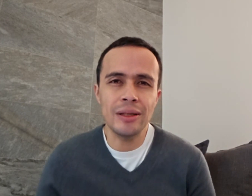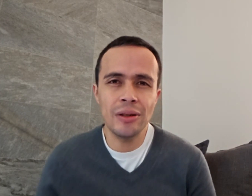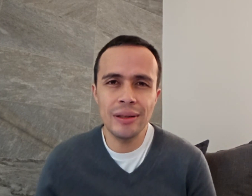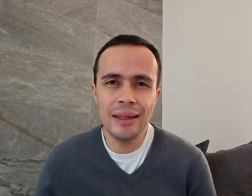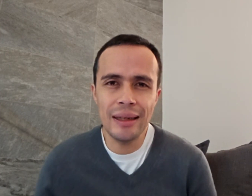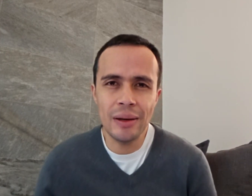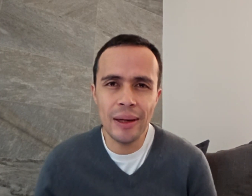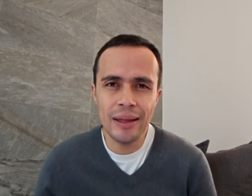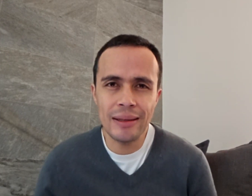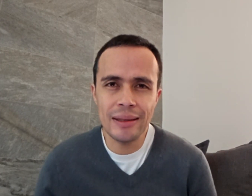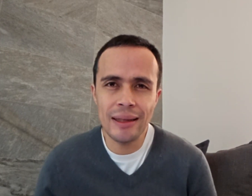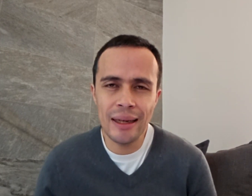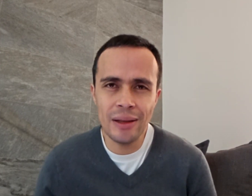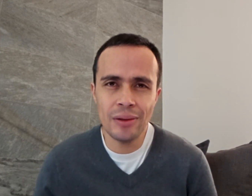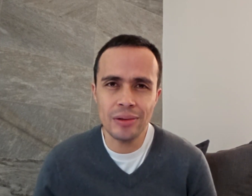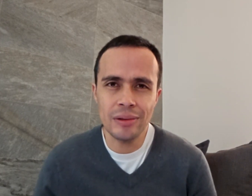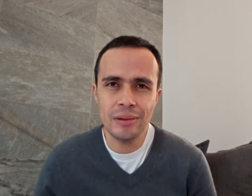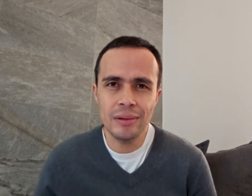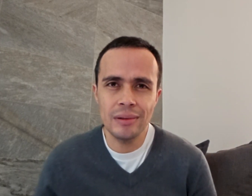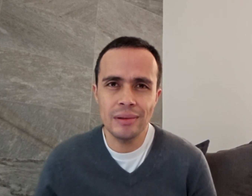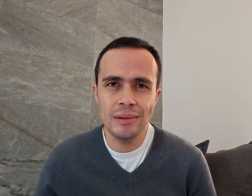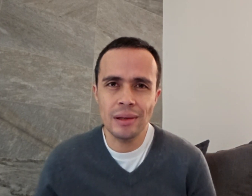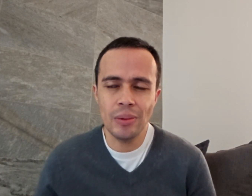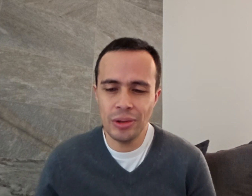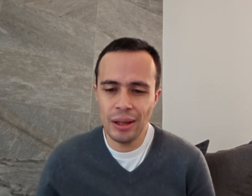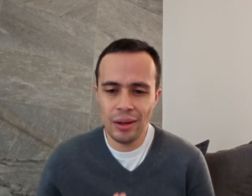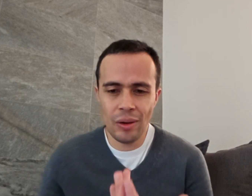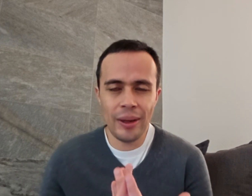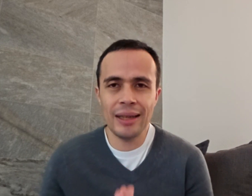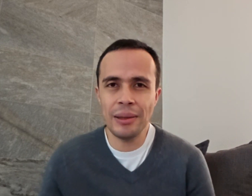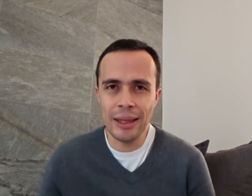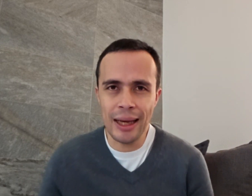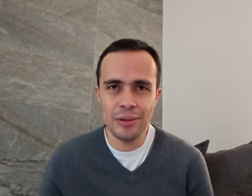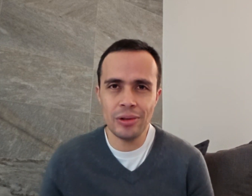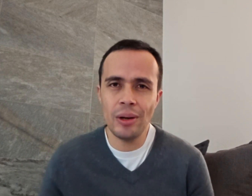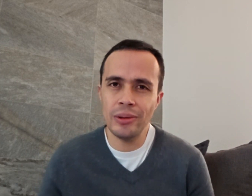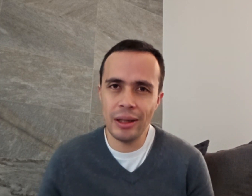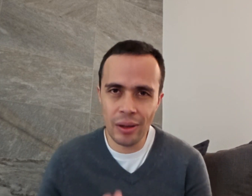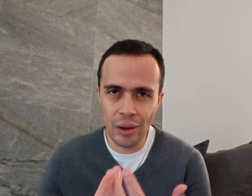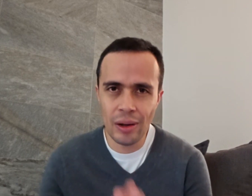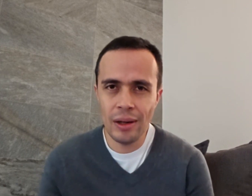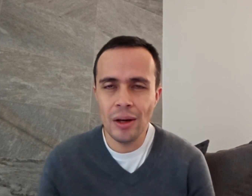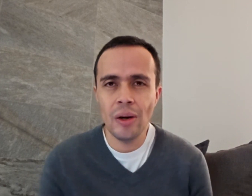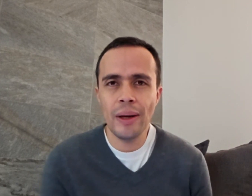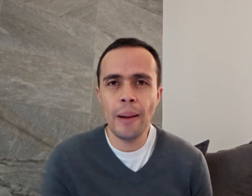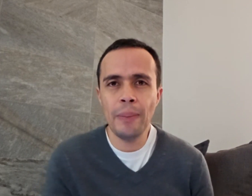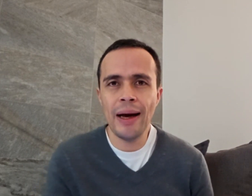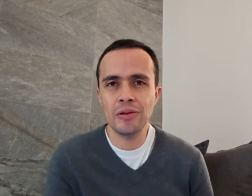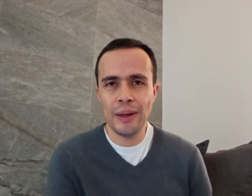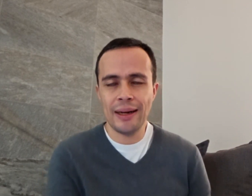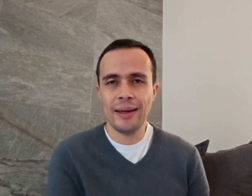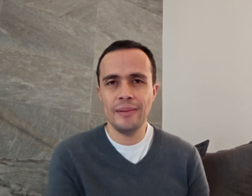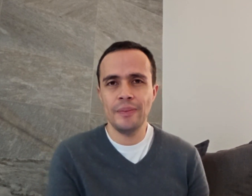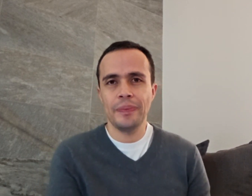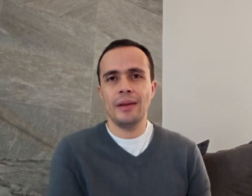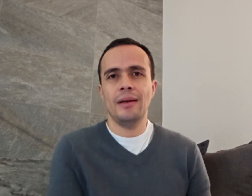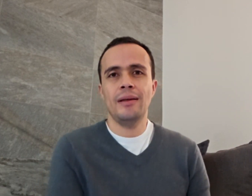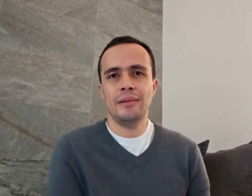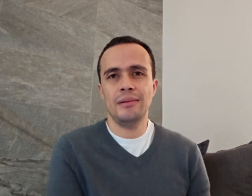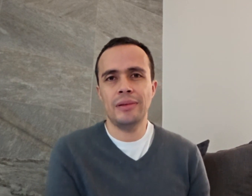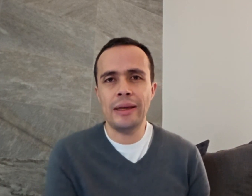una colección de delincuentes y de delitos, como si no hubiera sabadazos, como si no hubieran paros para